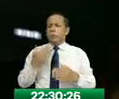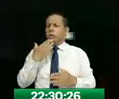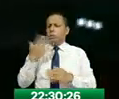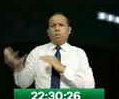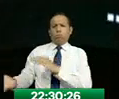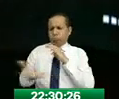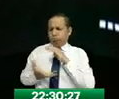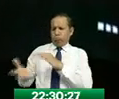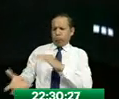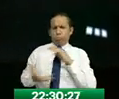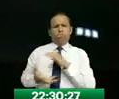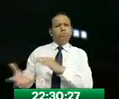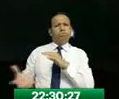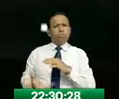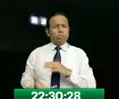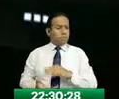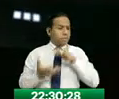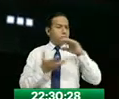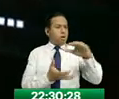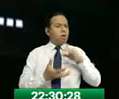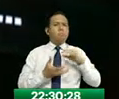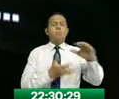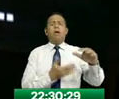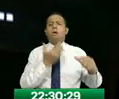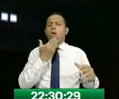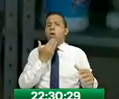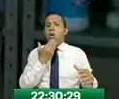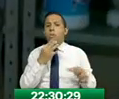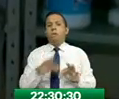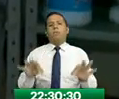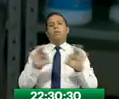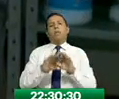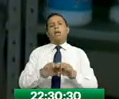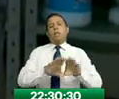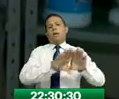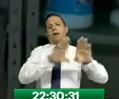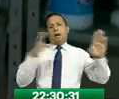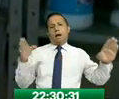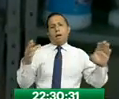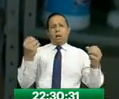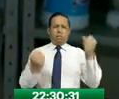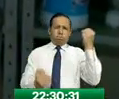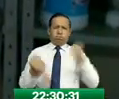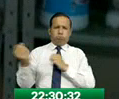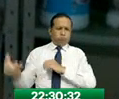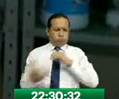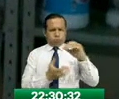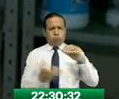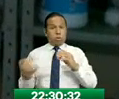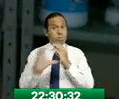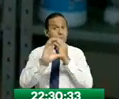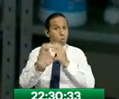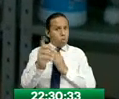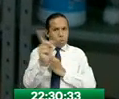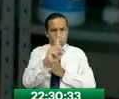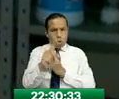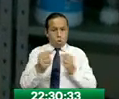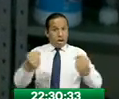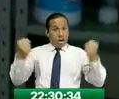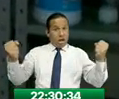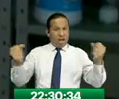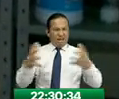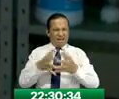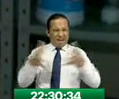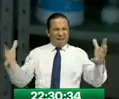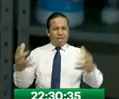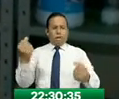Ahora esperan llegar a 100 de manera paulatina en la nueva normalidad. Esperamos volver a la normalidad. Que todos los